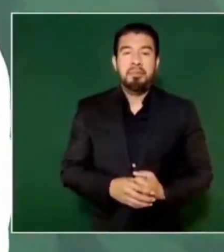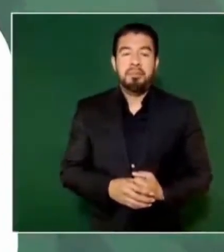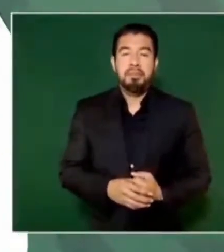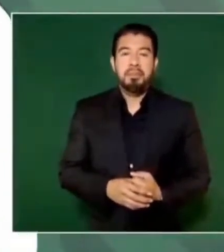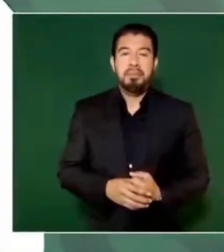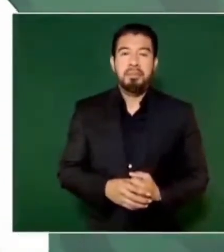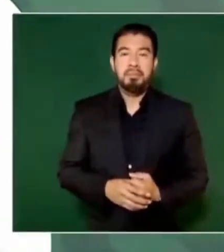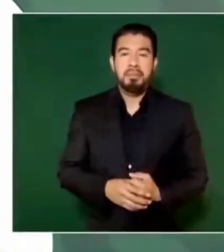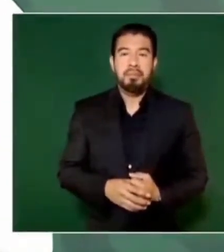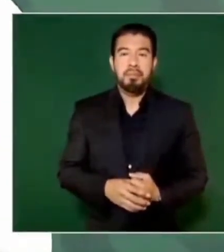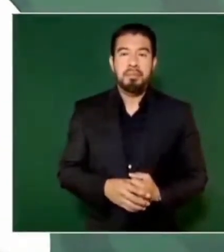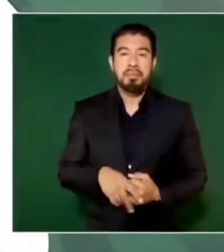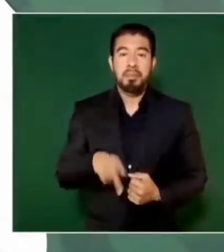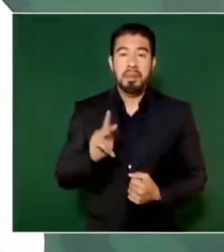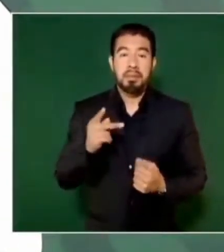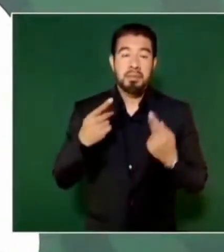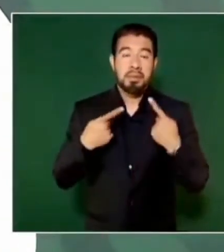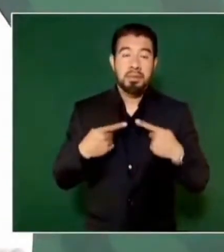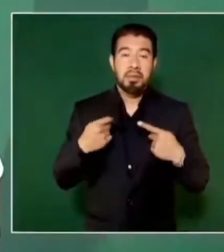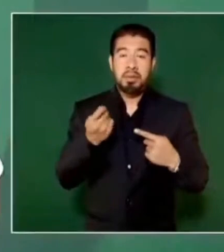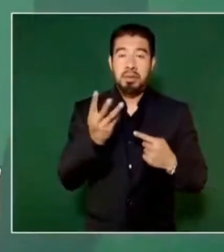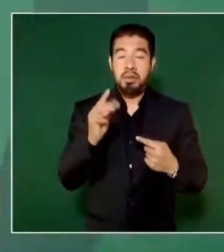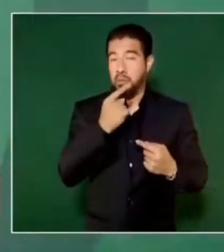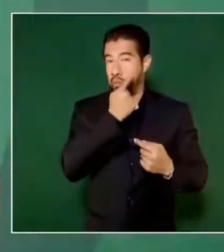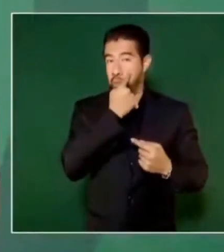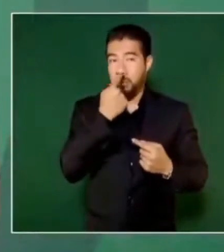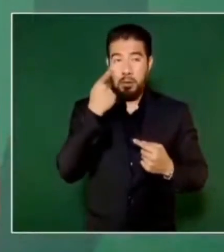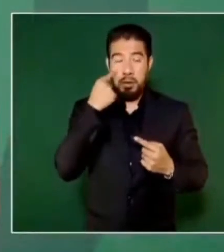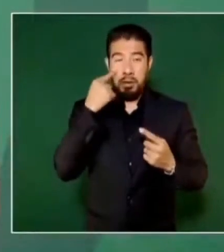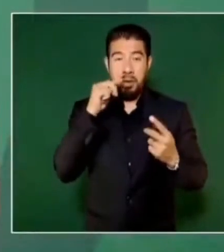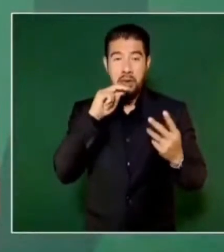la percepción era otra.